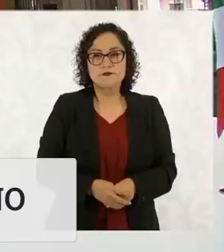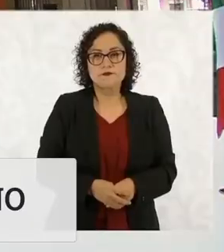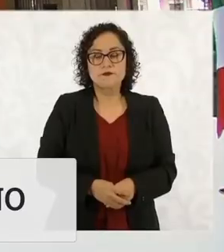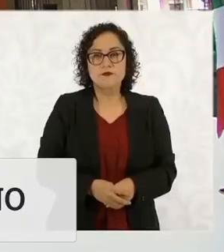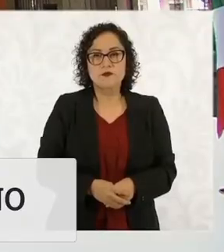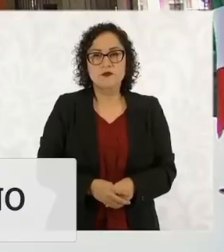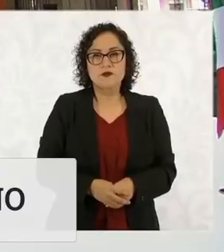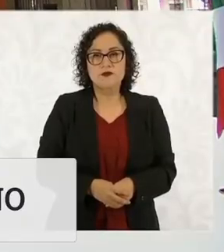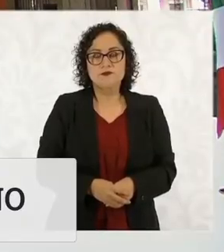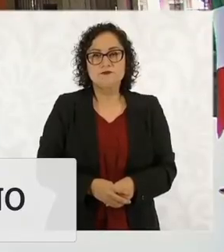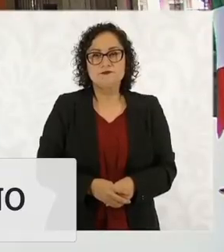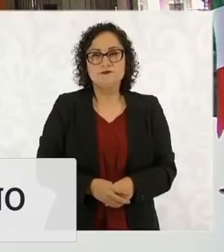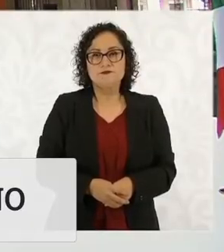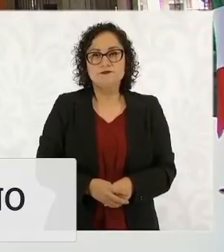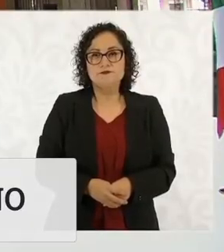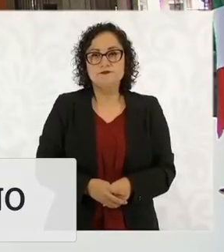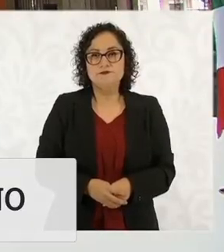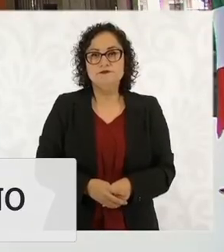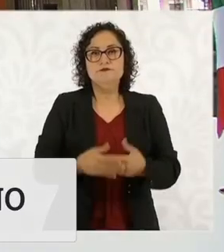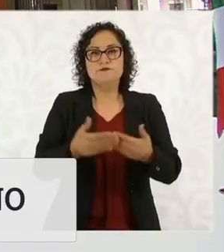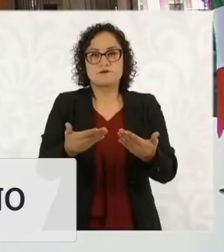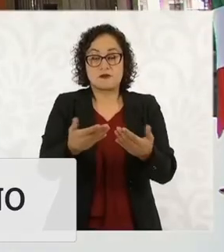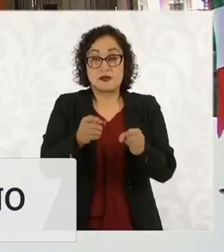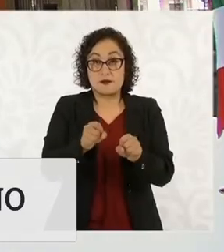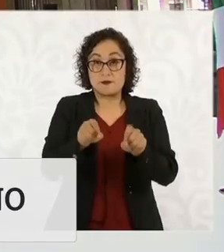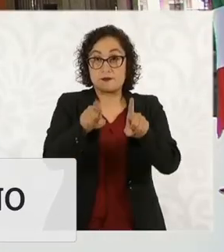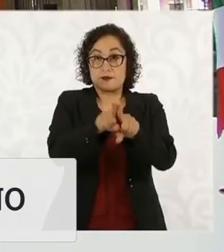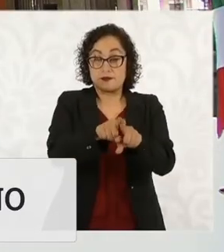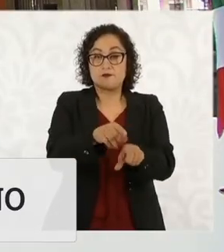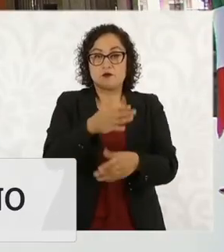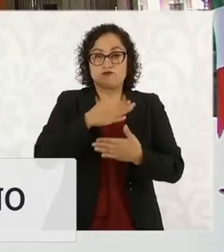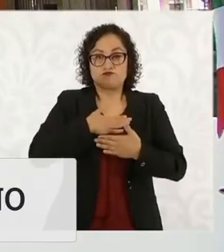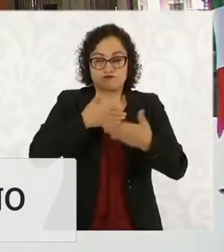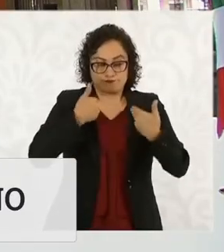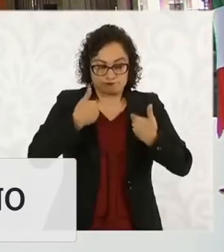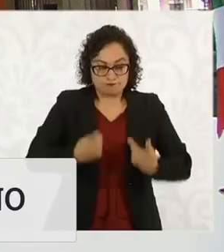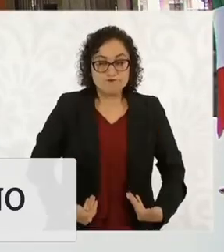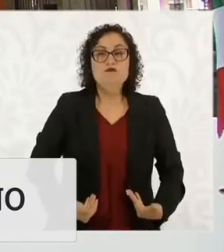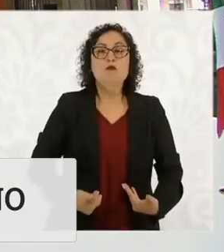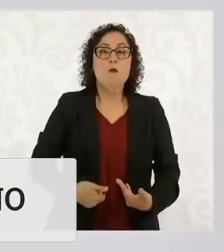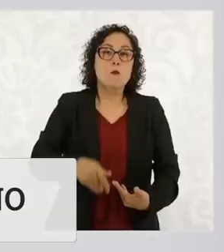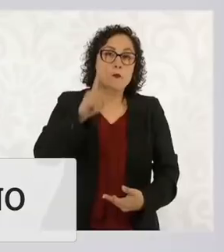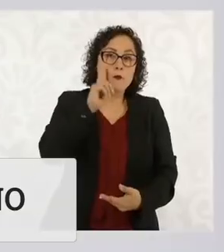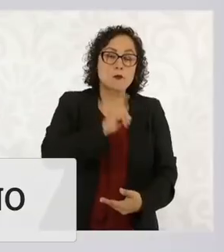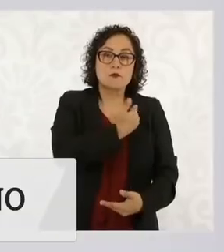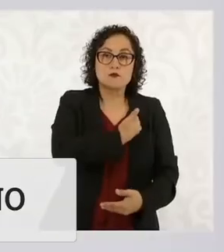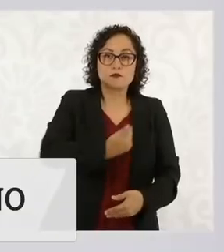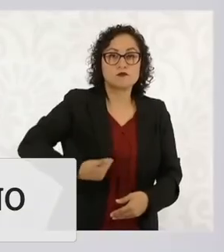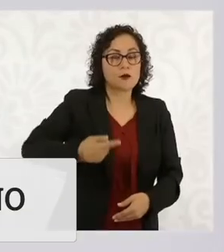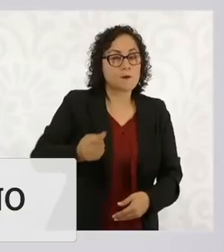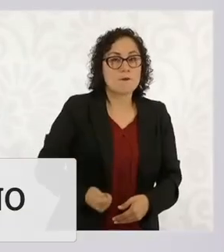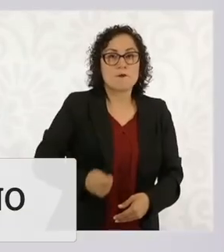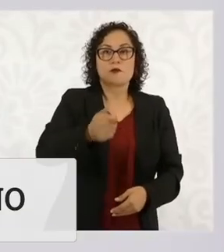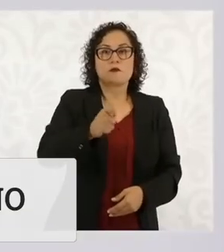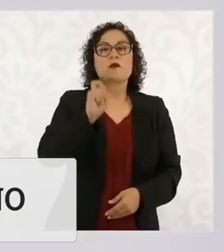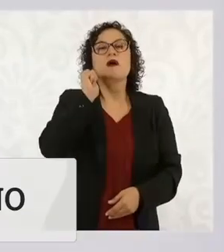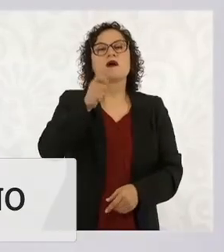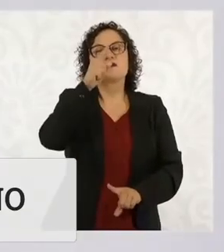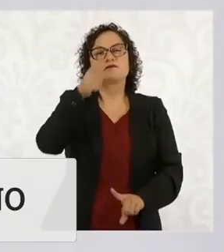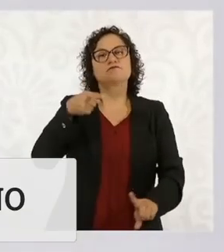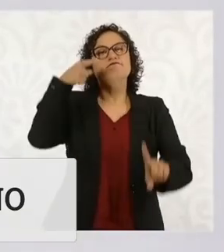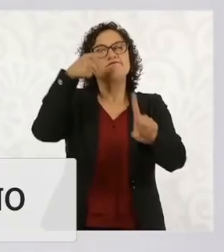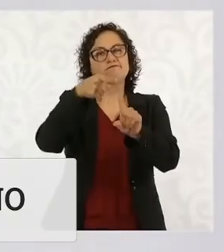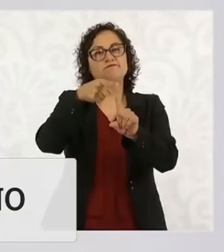Por otro lado, como primera mujer presidenta, nuestro objetivo es promover la igualdad y el reconocimiento y desarrollo